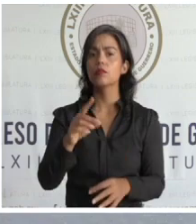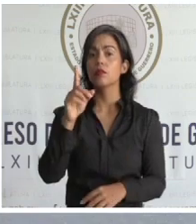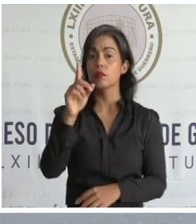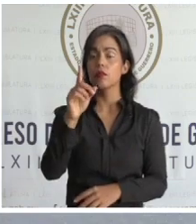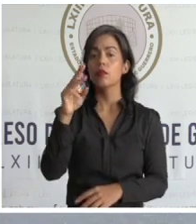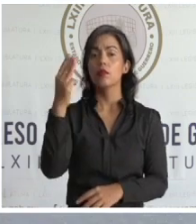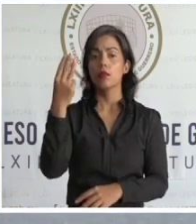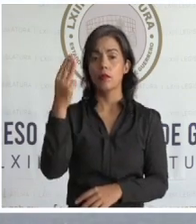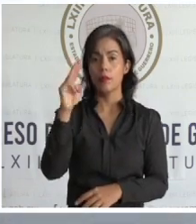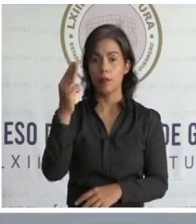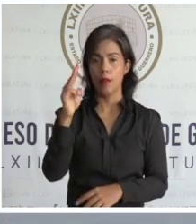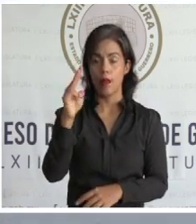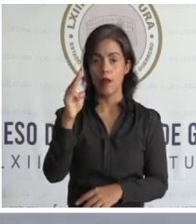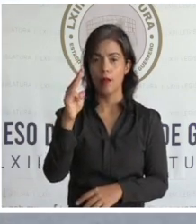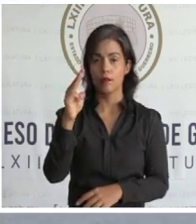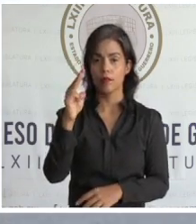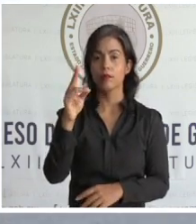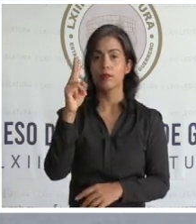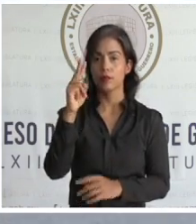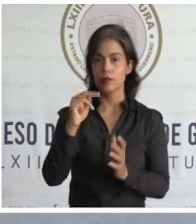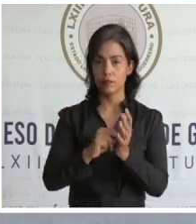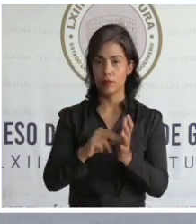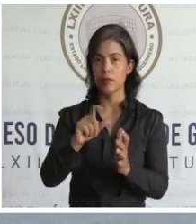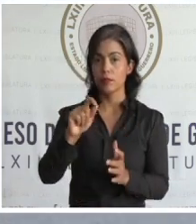un incremento del